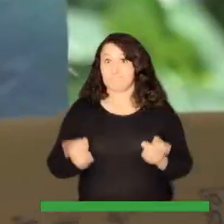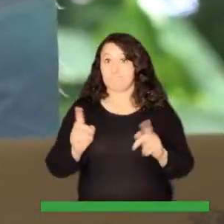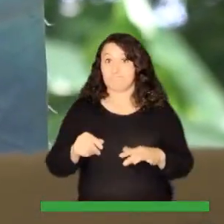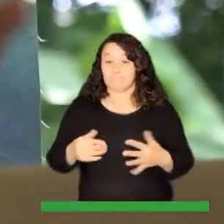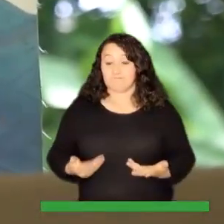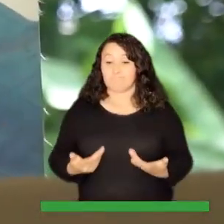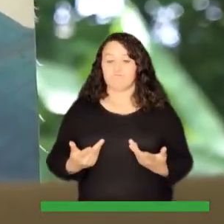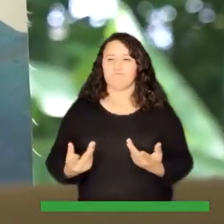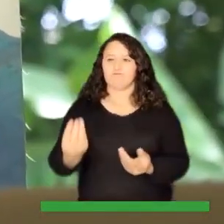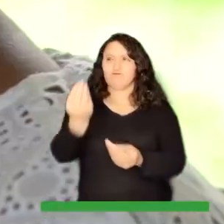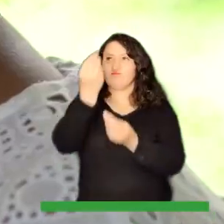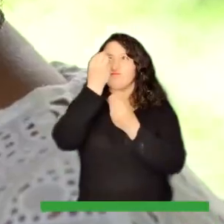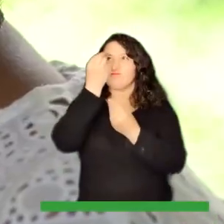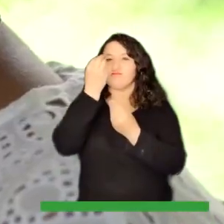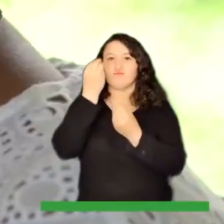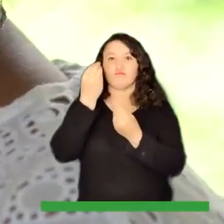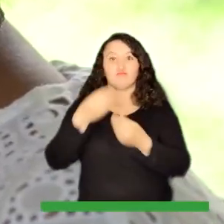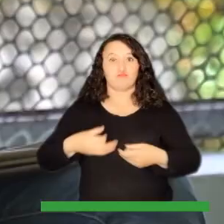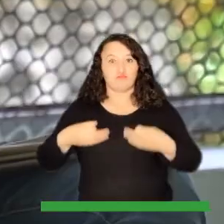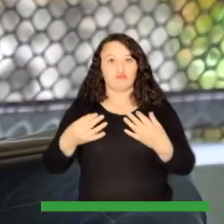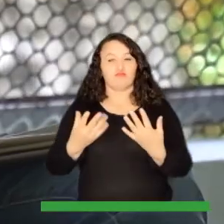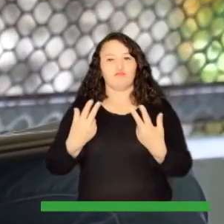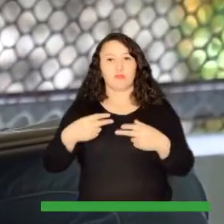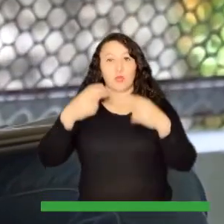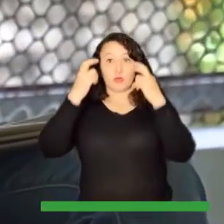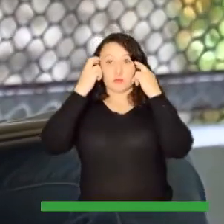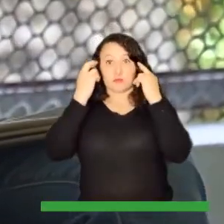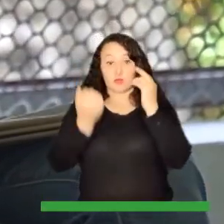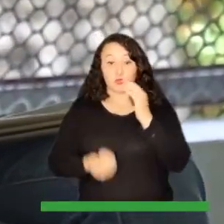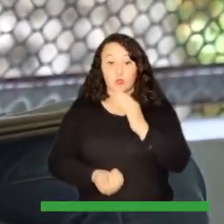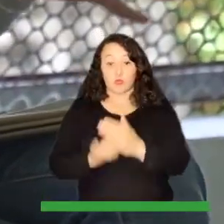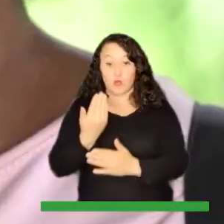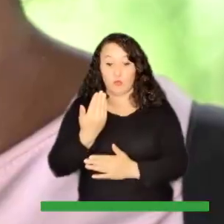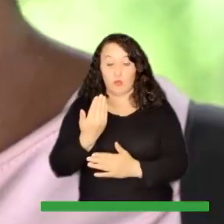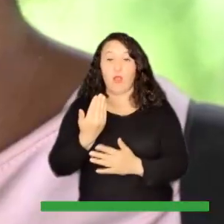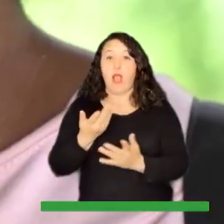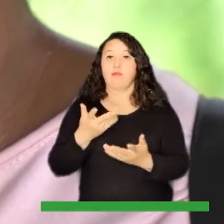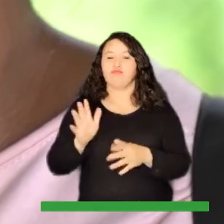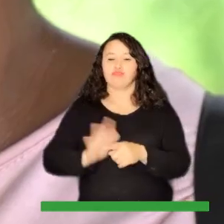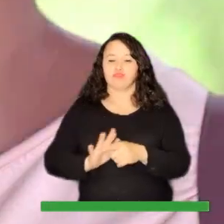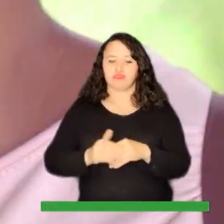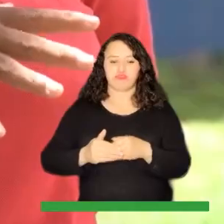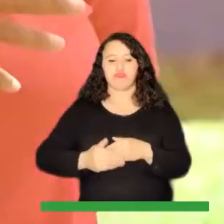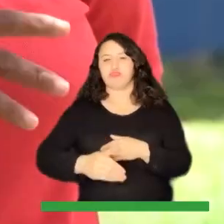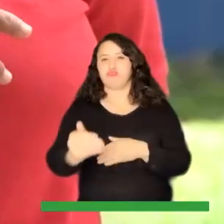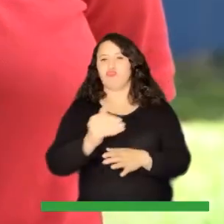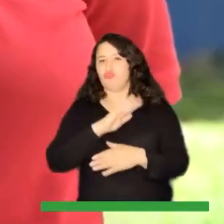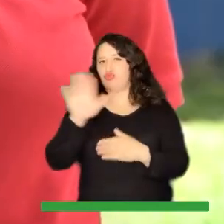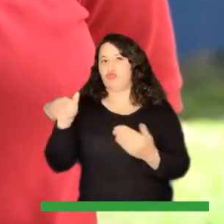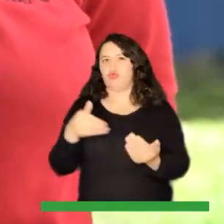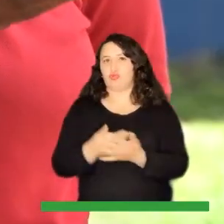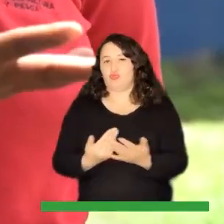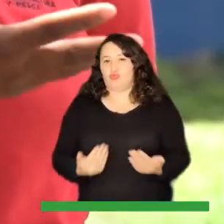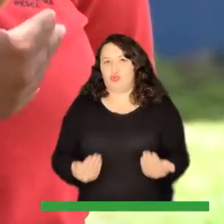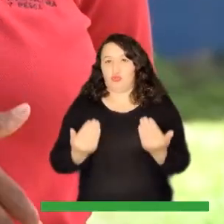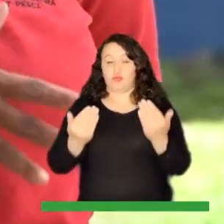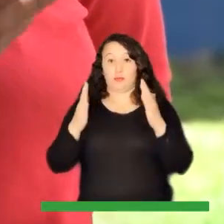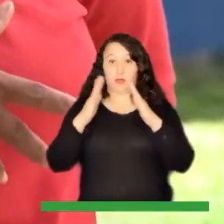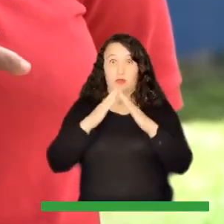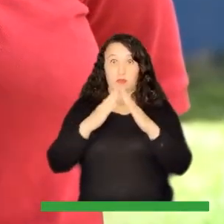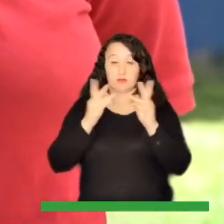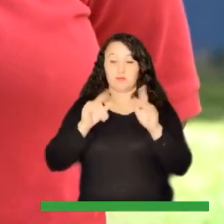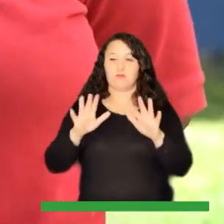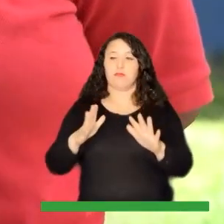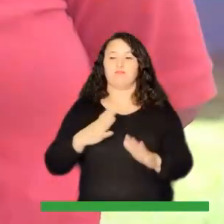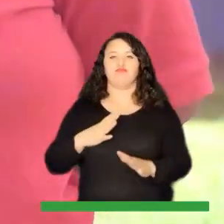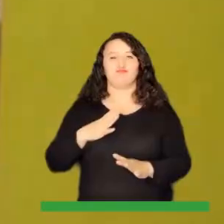encanta capacitarnos, adquirir conocimientos nuevos y así también ponerlo en práctica tanto como en casa